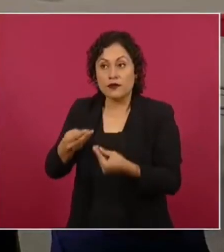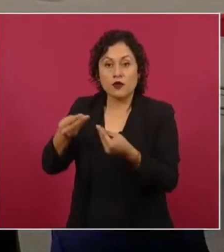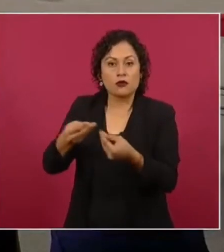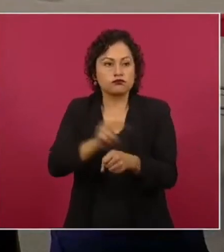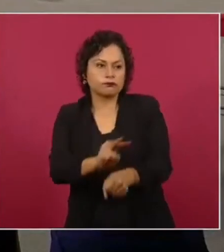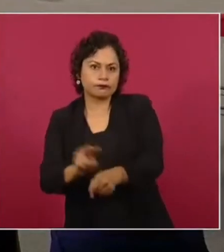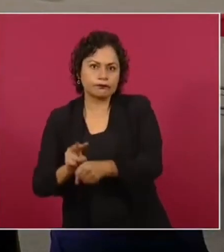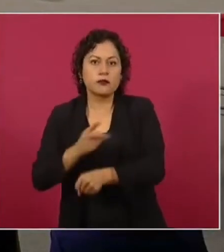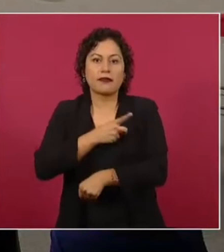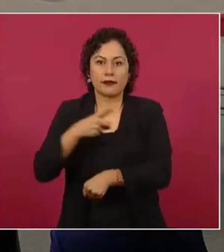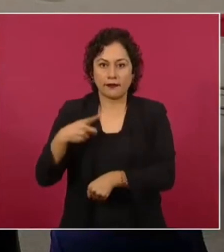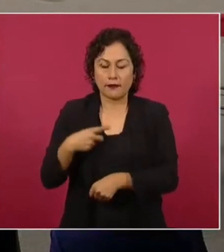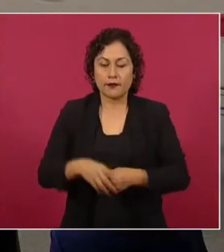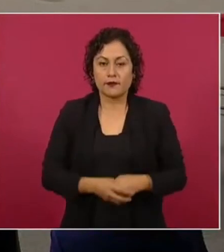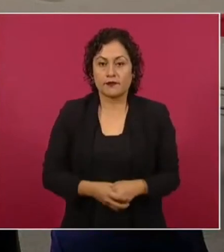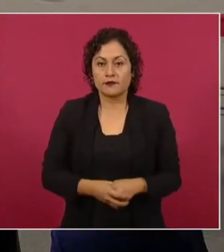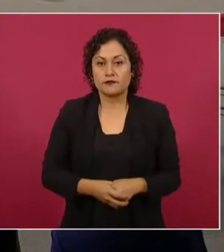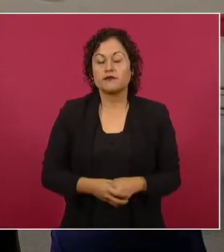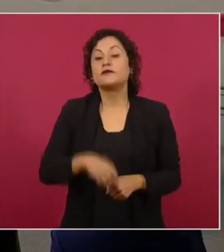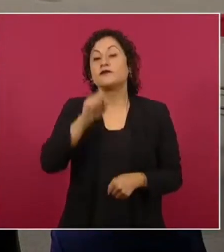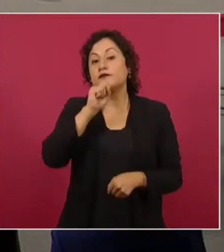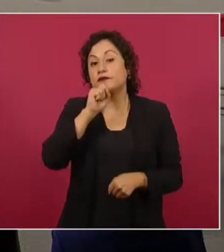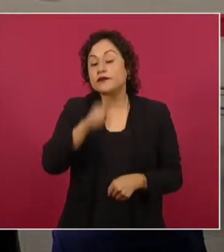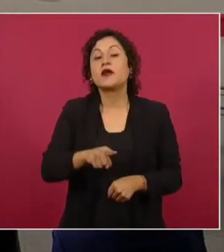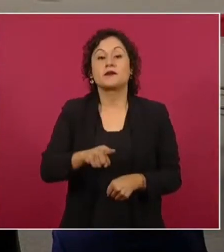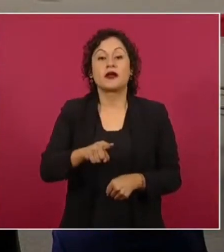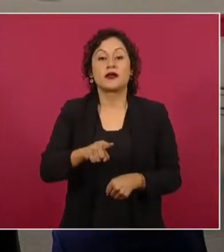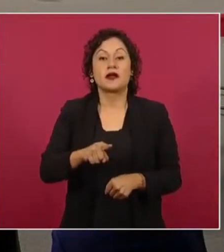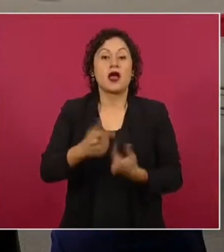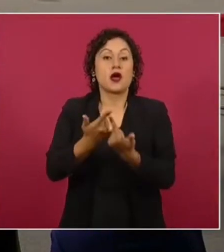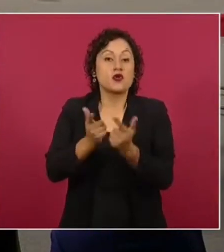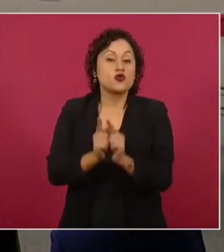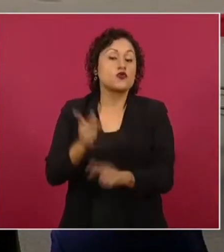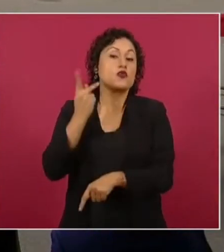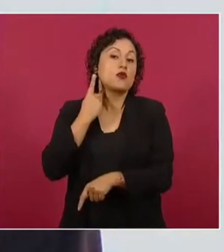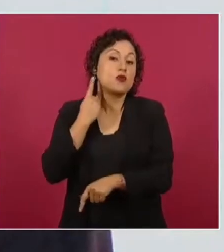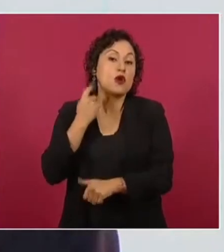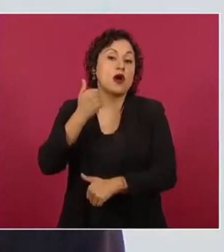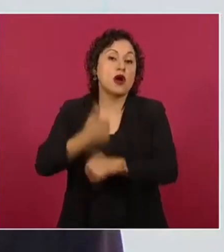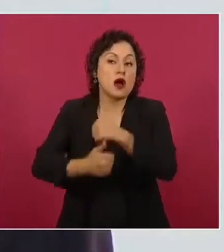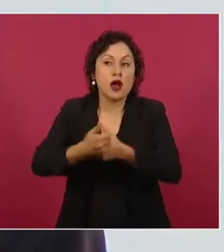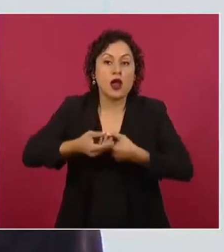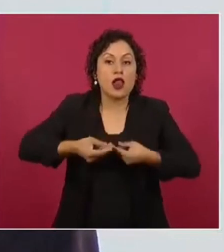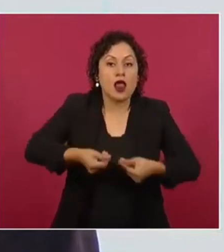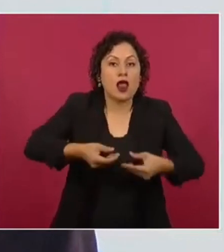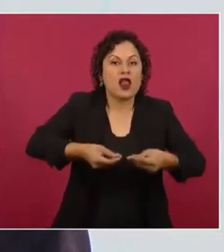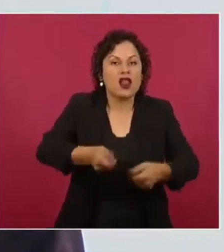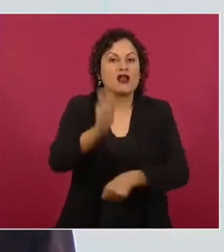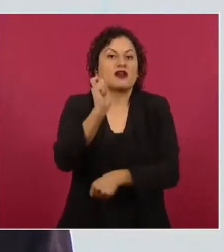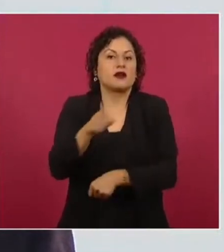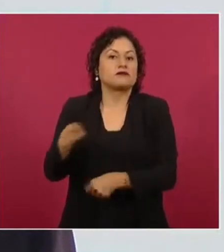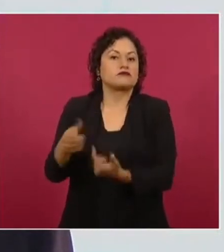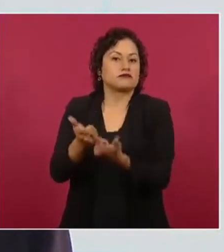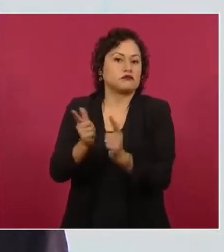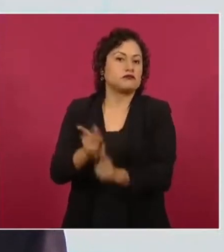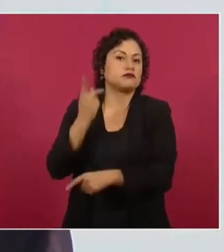estos. Los gastos en burocracia partidista solo promueven que los partidos se